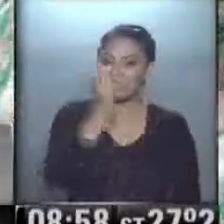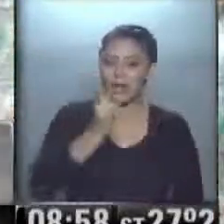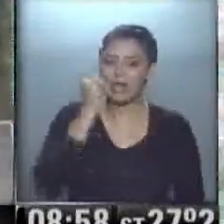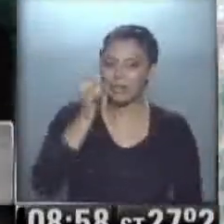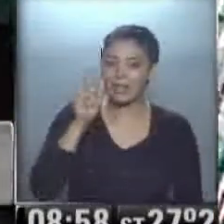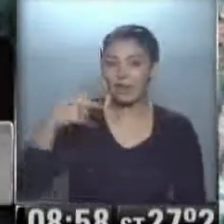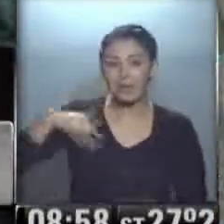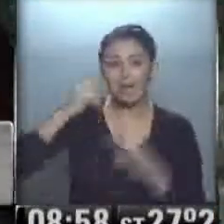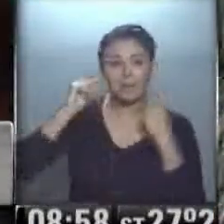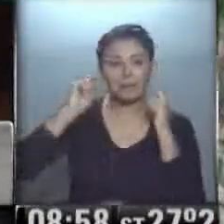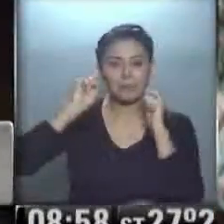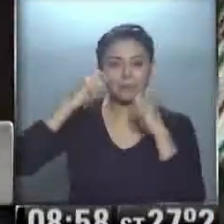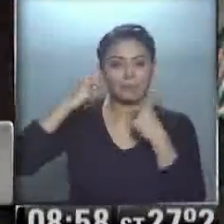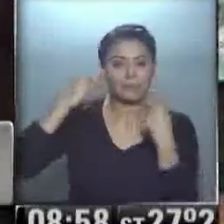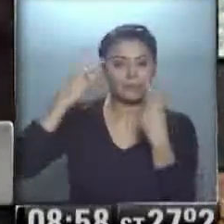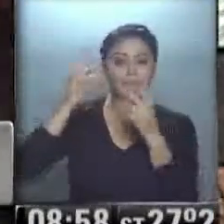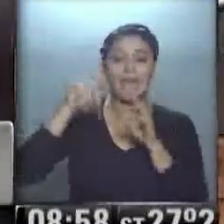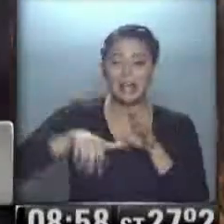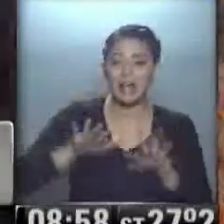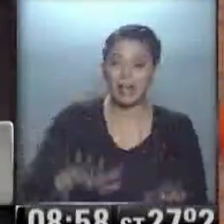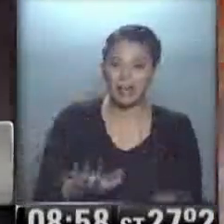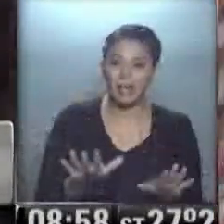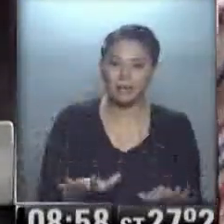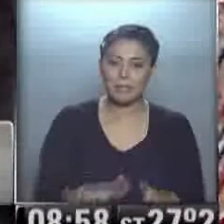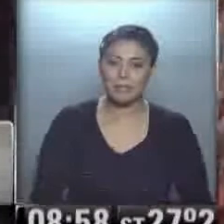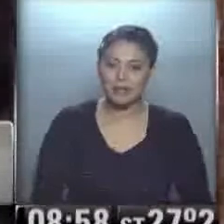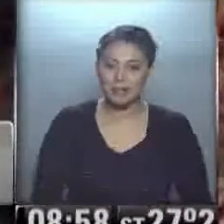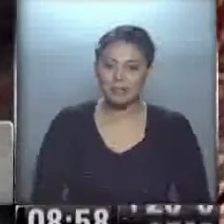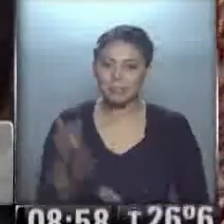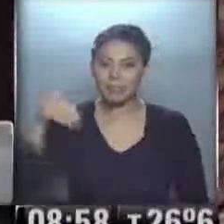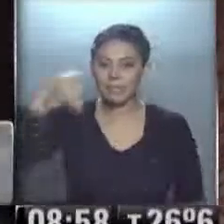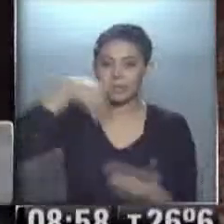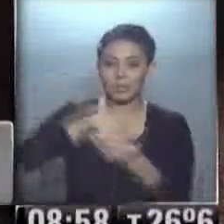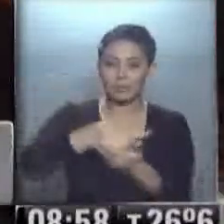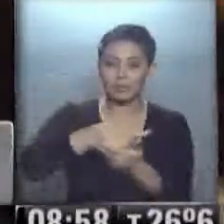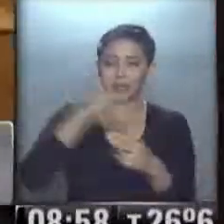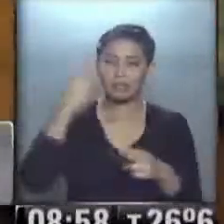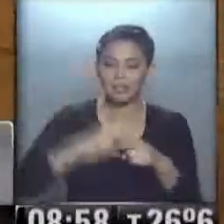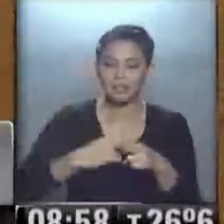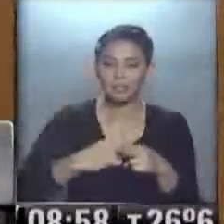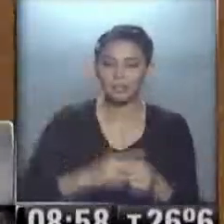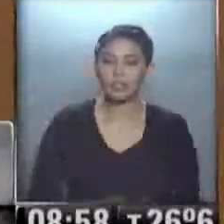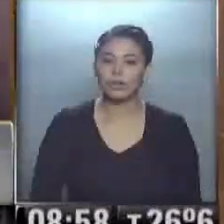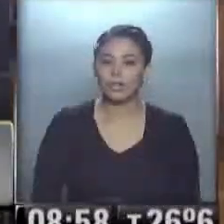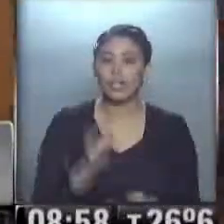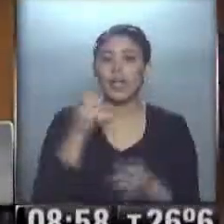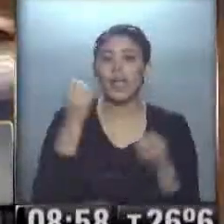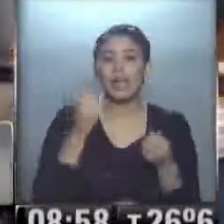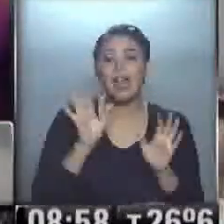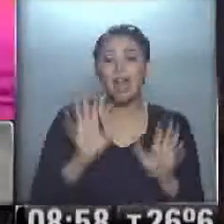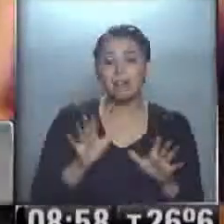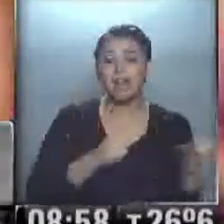gente que está viajando que está esperando aquí en la terminal de retiro el servicio